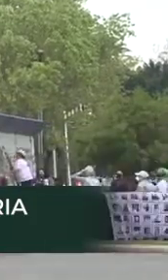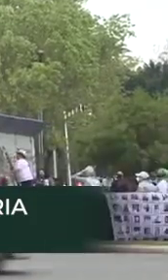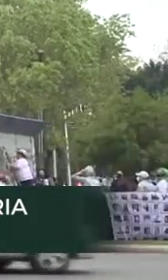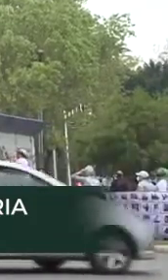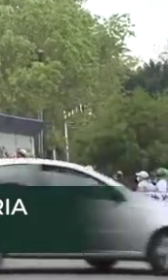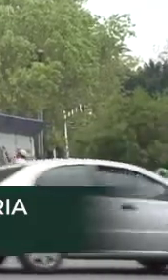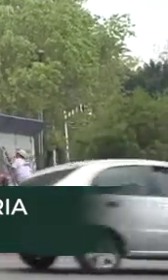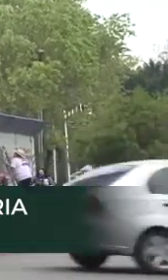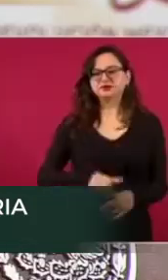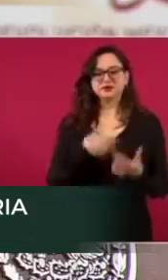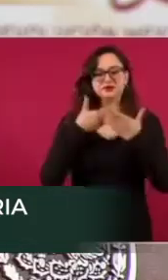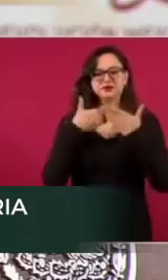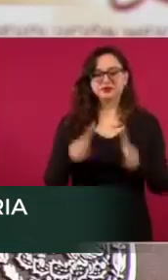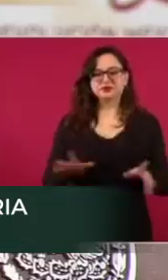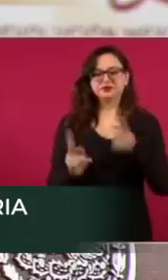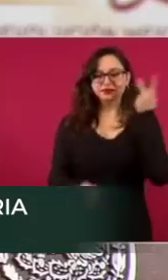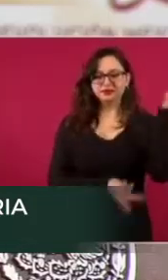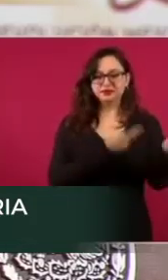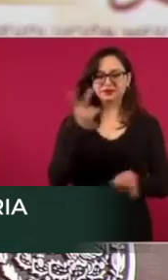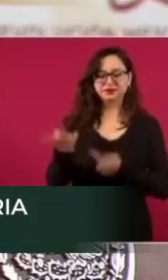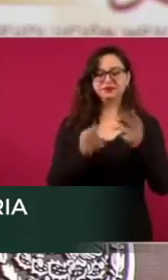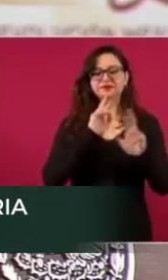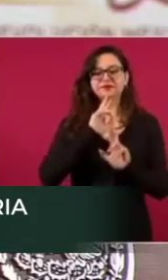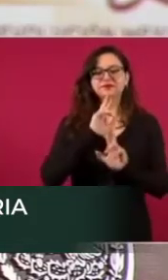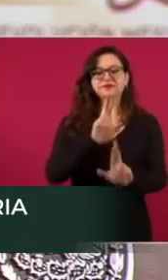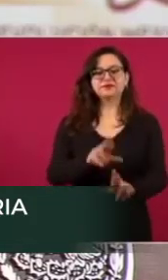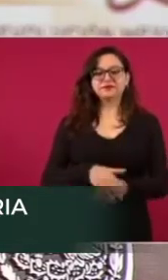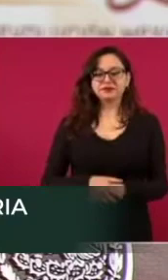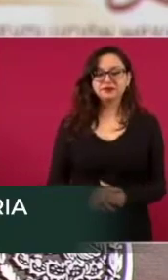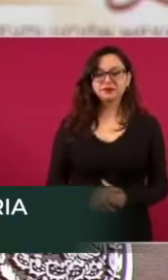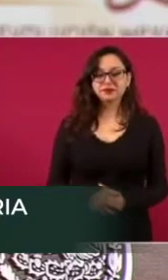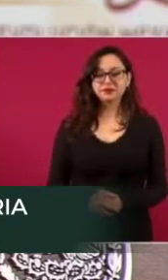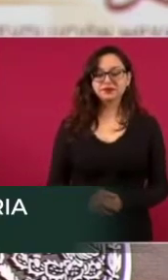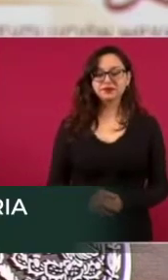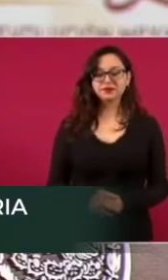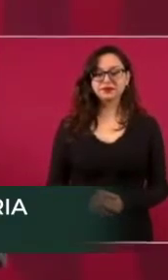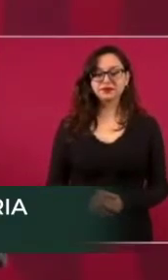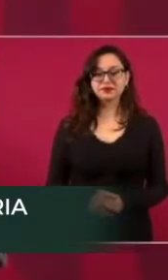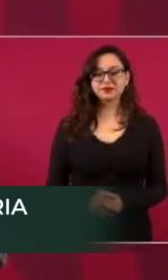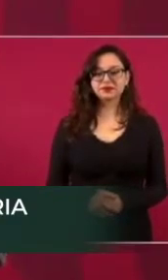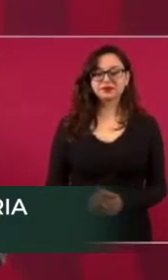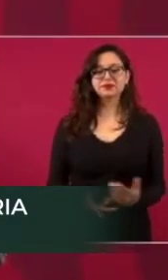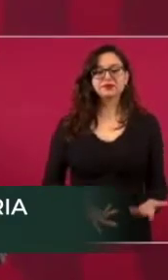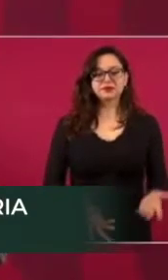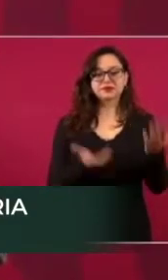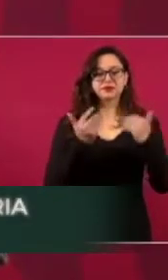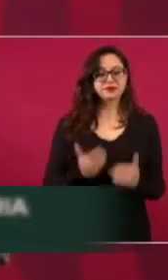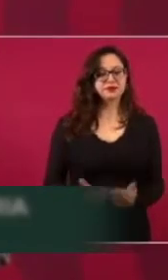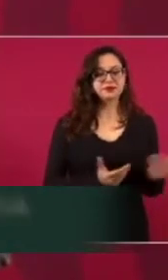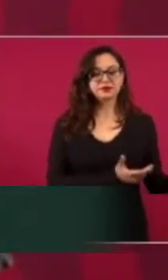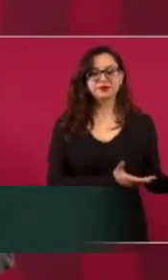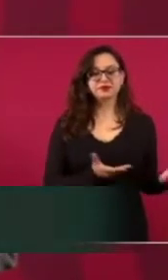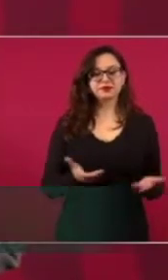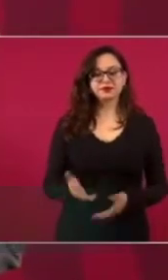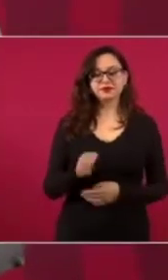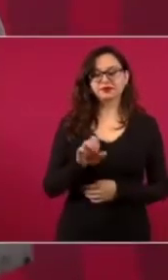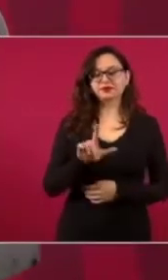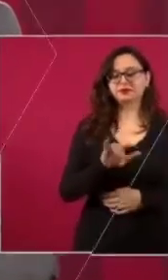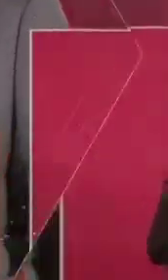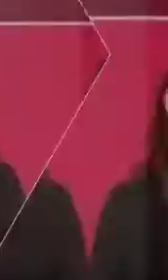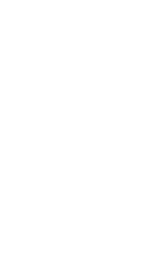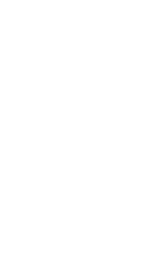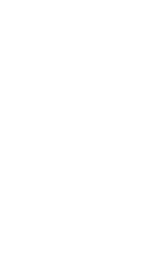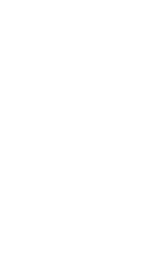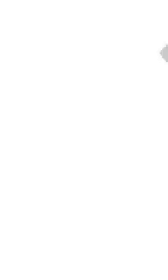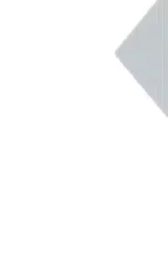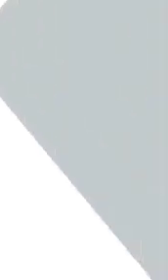que no se van a mover, afirmaron, está planeado desde hace un año. Y aseguraron que el propio López Obrador sabe de ello.